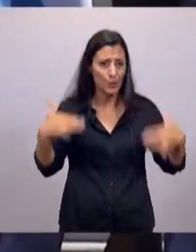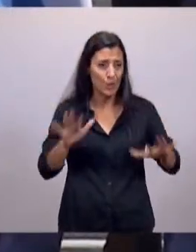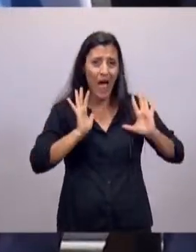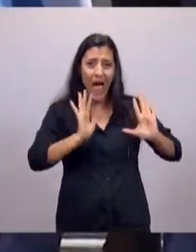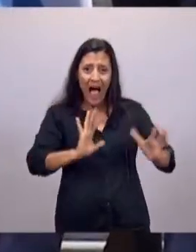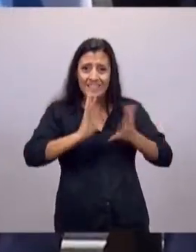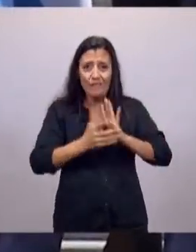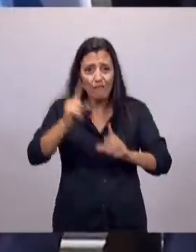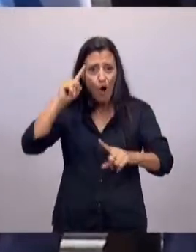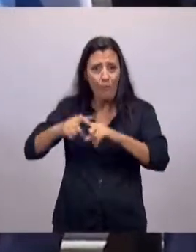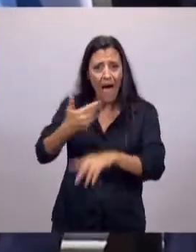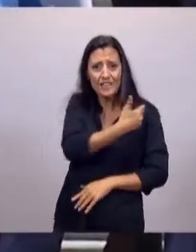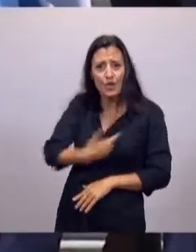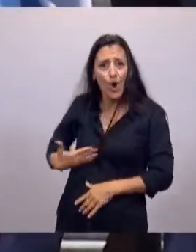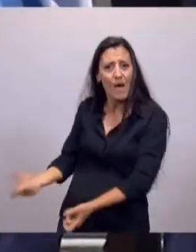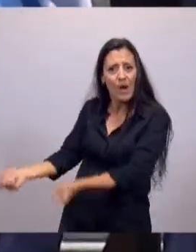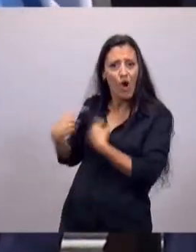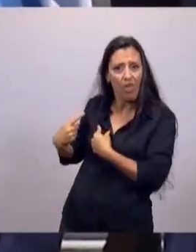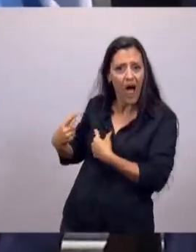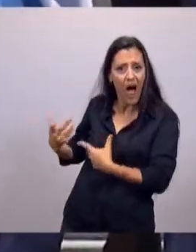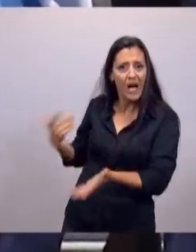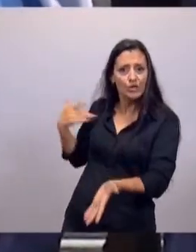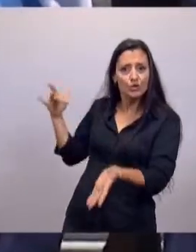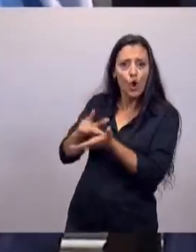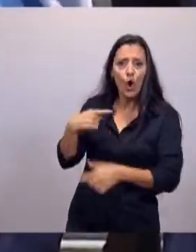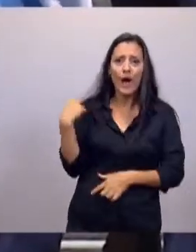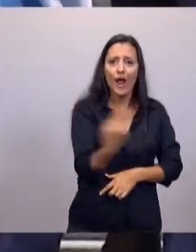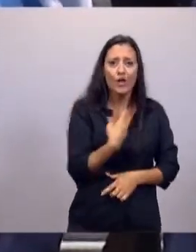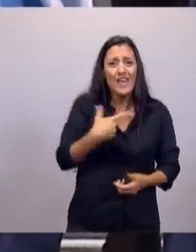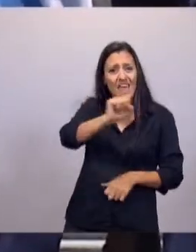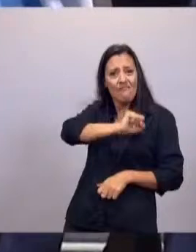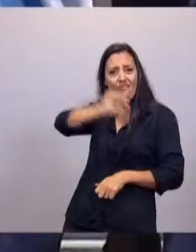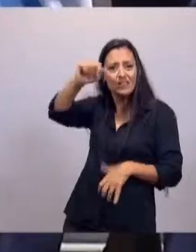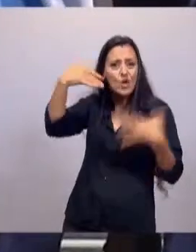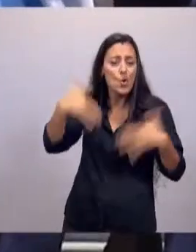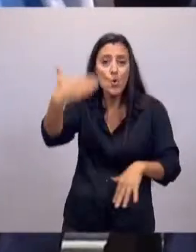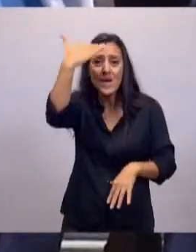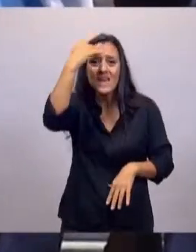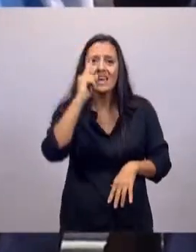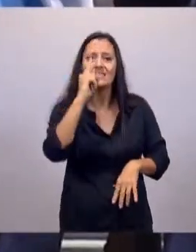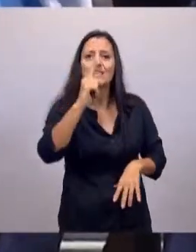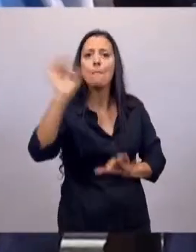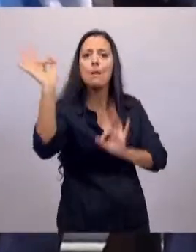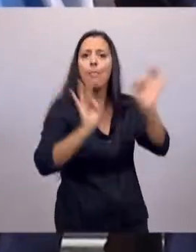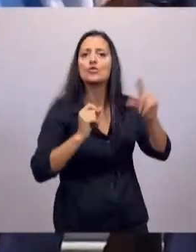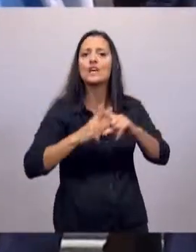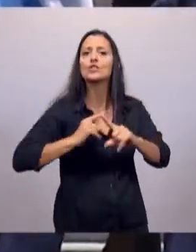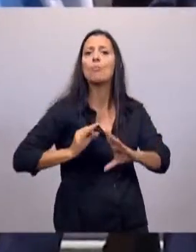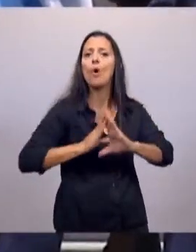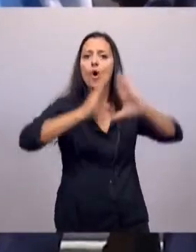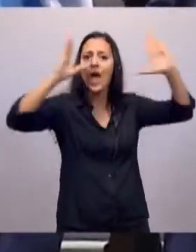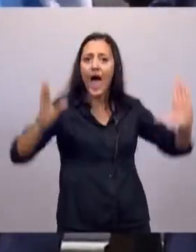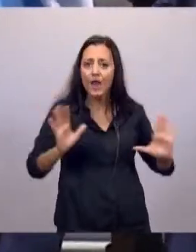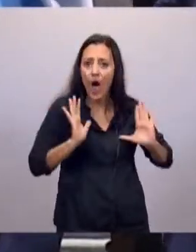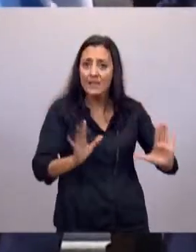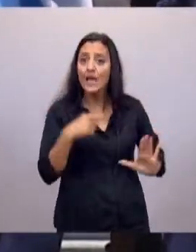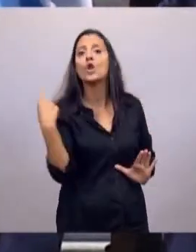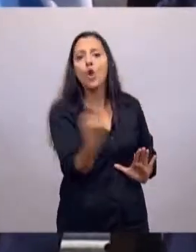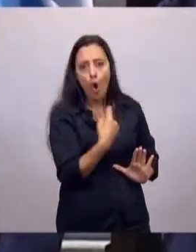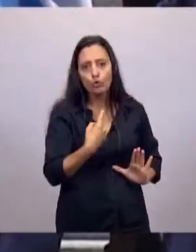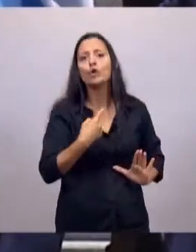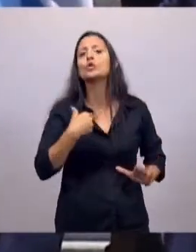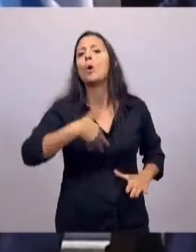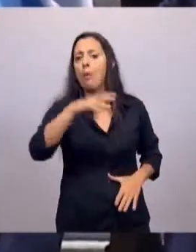la herencia que nos dejan. Una inflación plantada del 15.000% anual, la cual vamos a